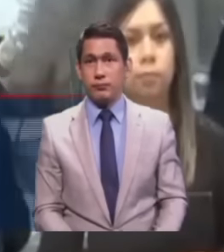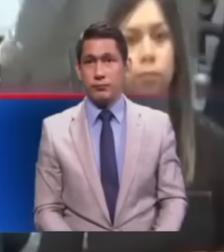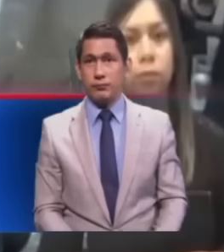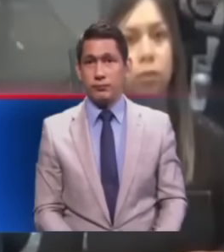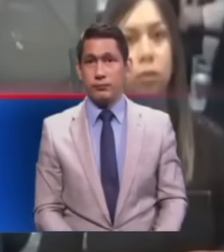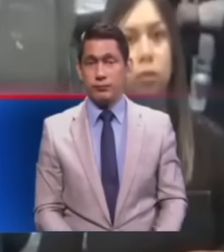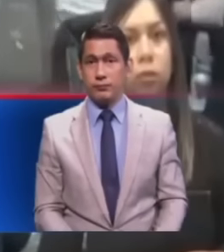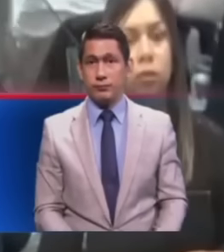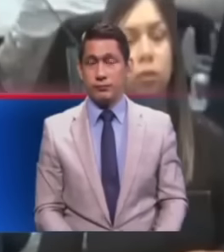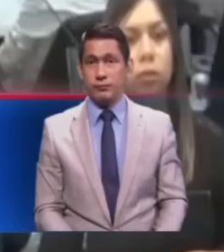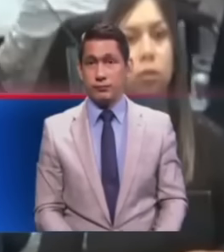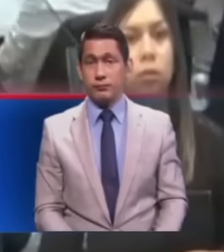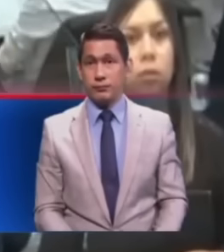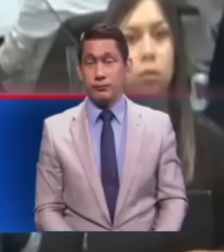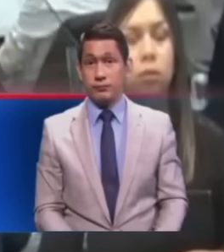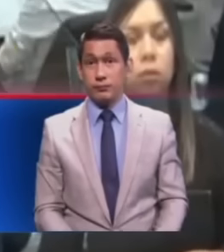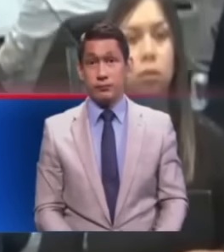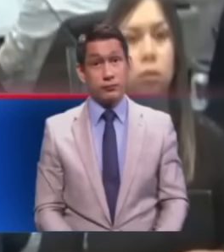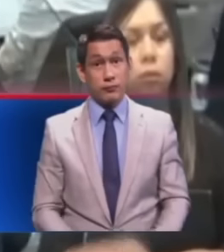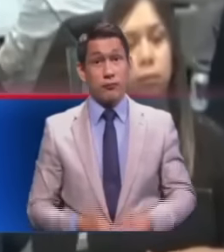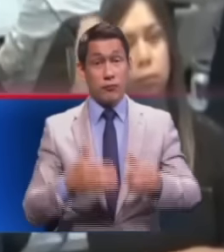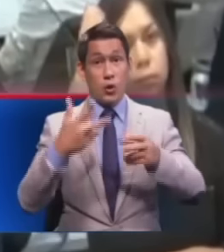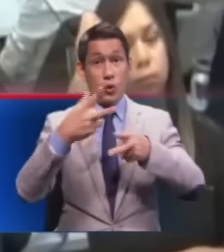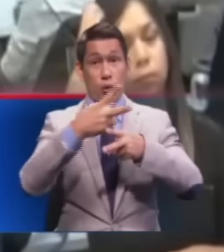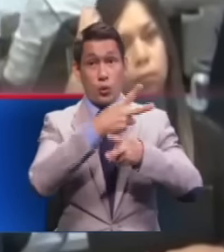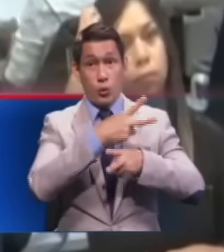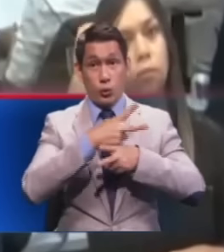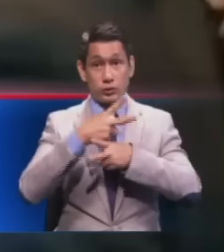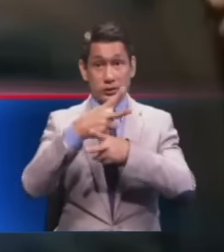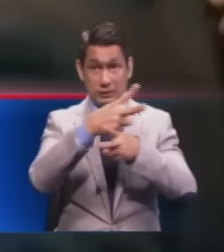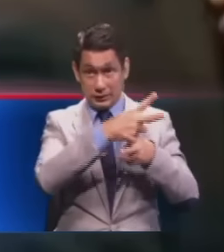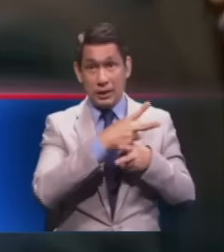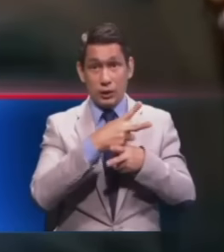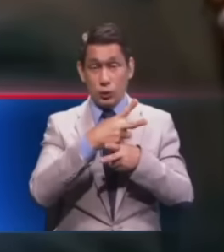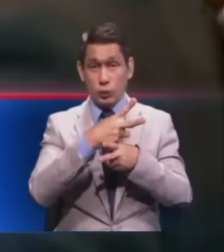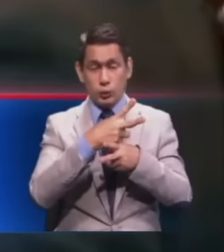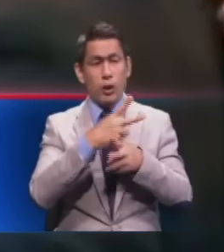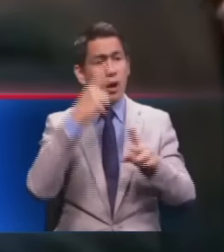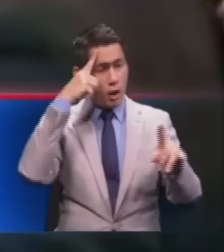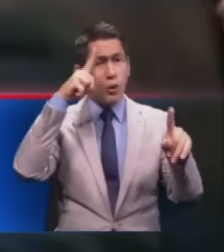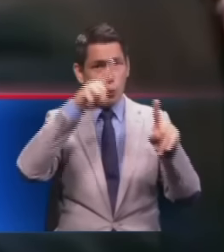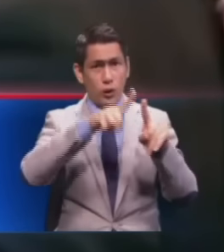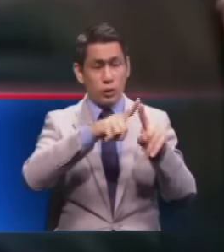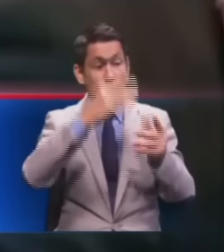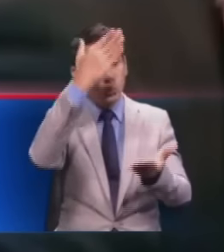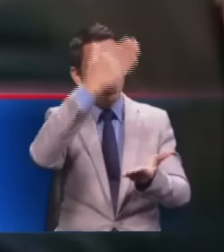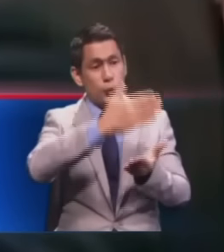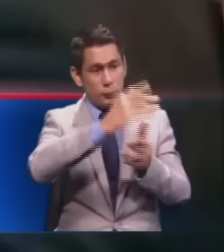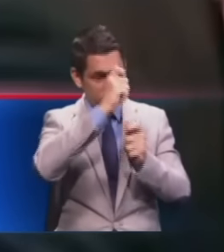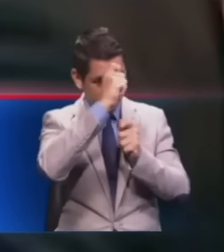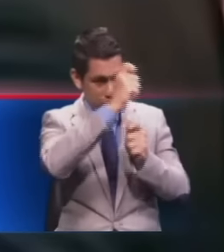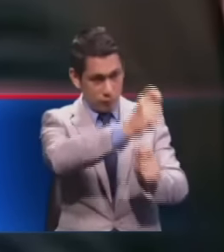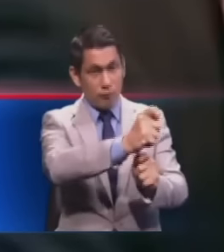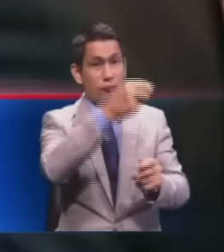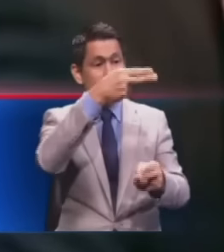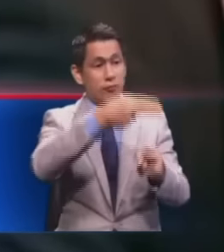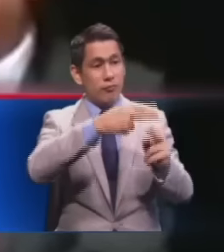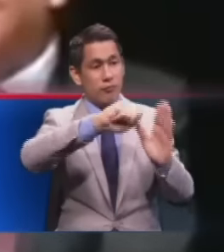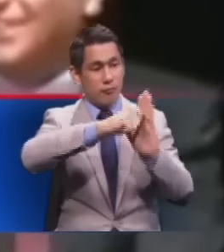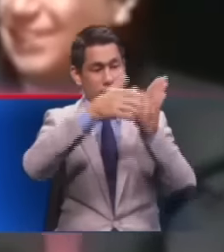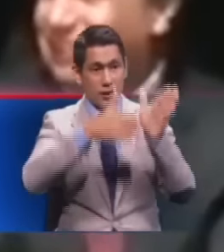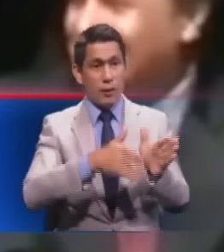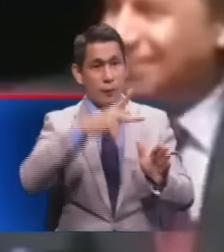En el Consejo Metropolitano hubo consenso para retirar la condecoración entregada por el exalcalde Augusto Barrera en